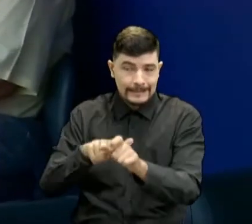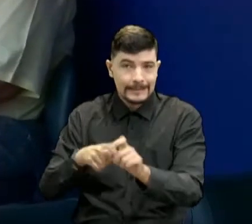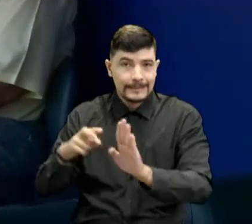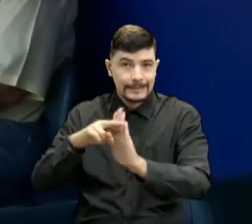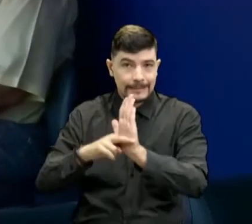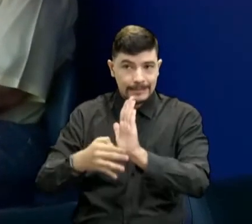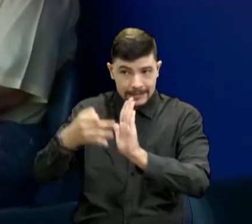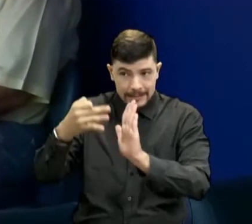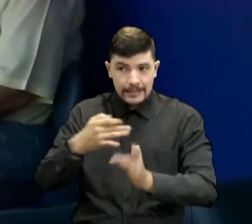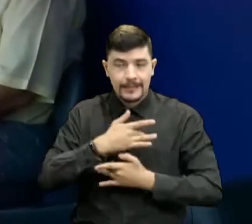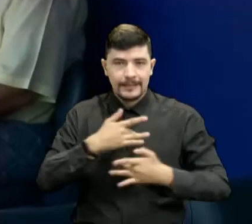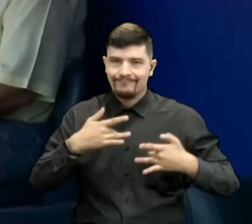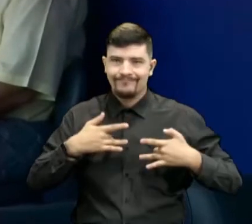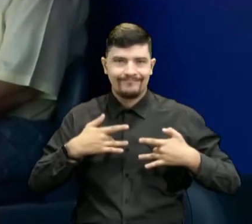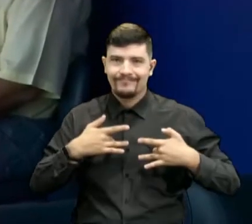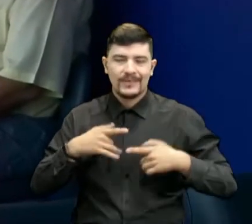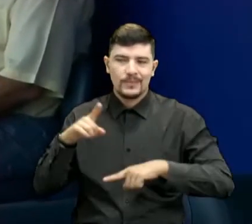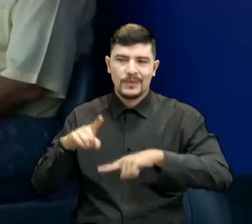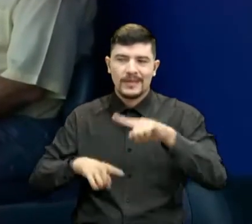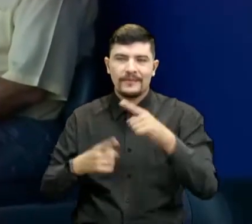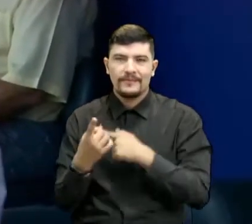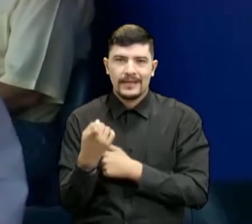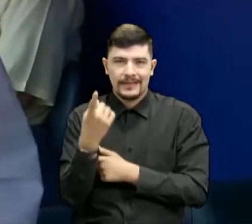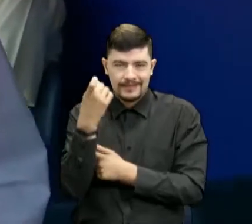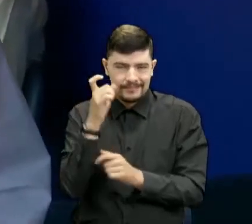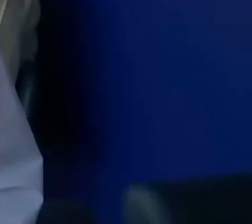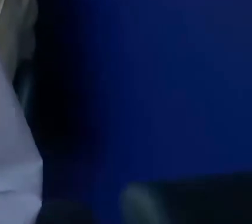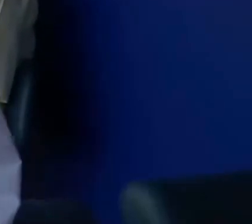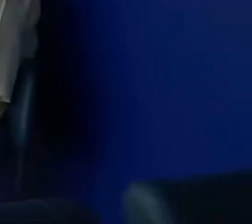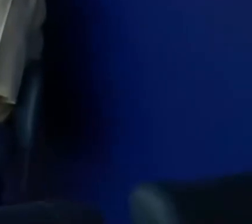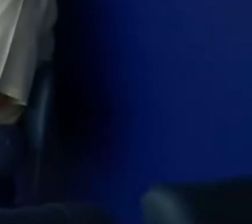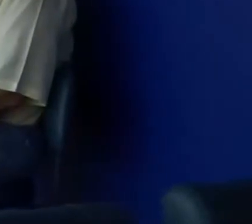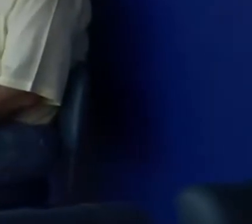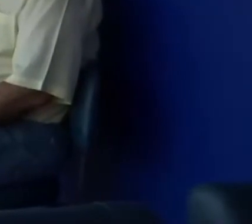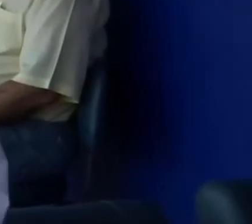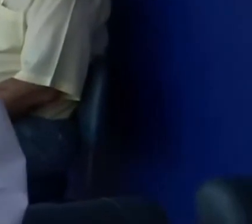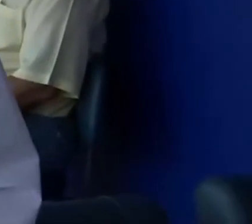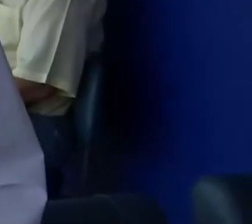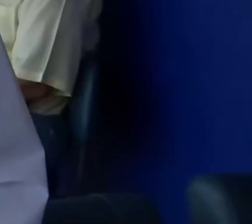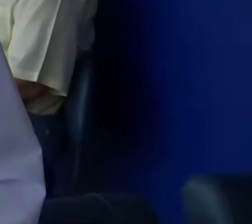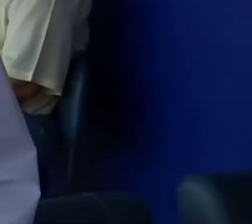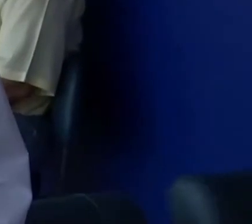reapertura. Nosotros seguiremos atentos de cualquier información que se genere desde la capital